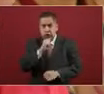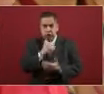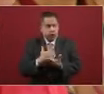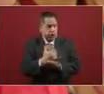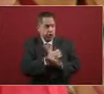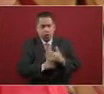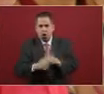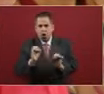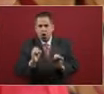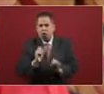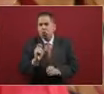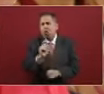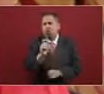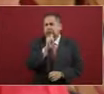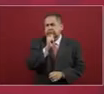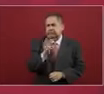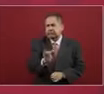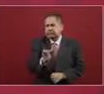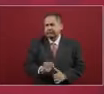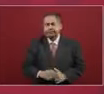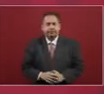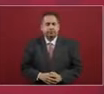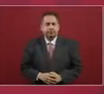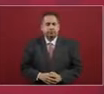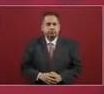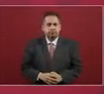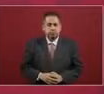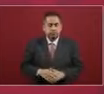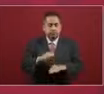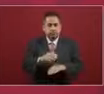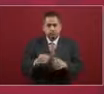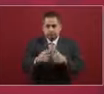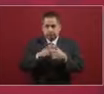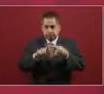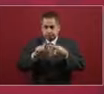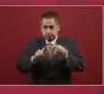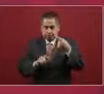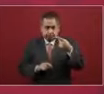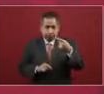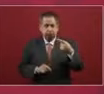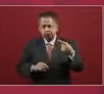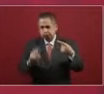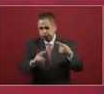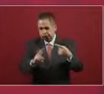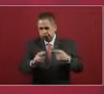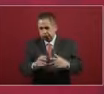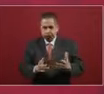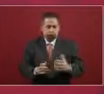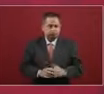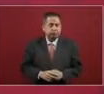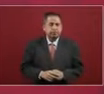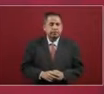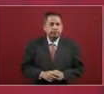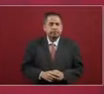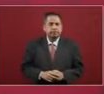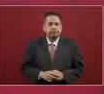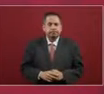su salario? Bueno, acerca de la primera pregunta, en efecto,